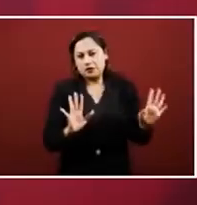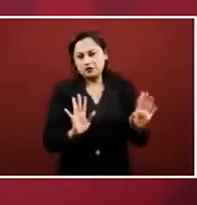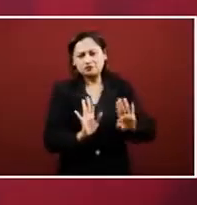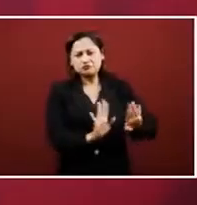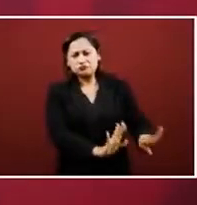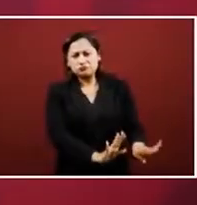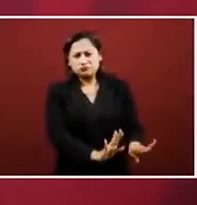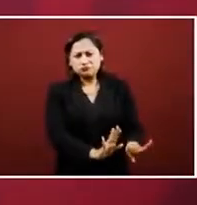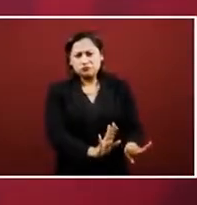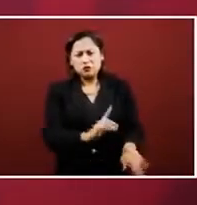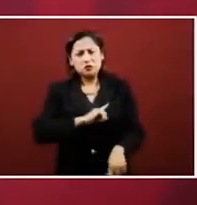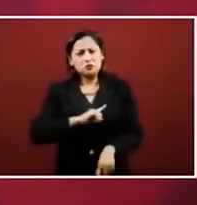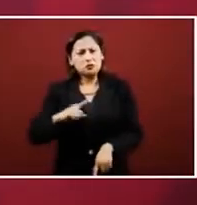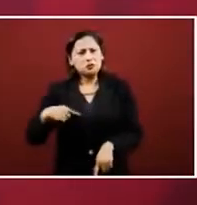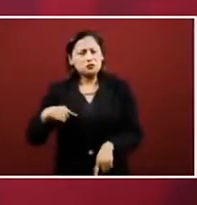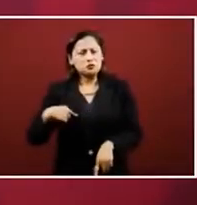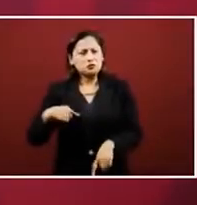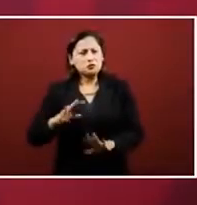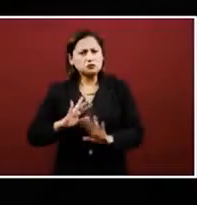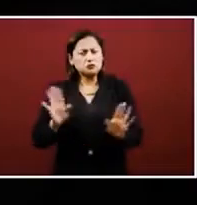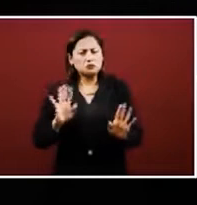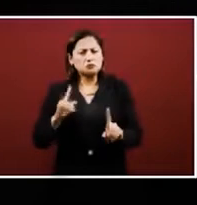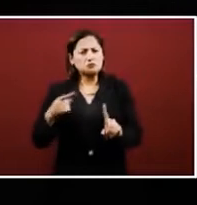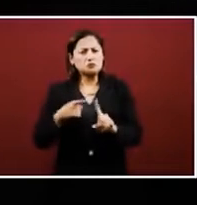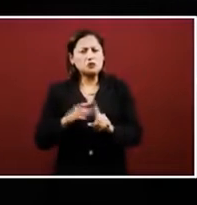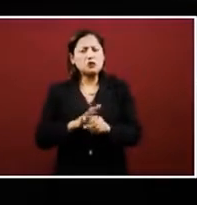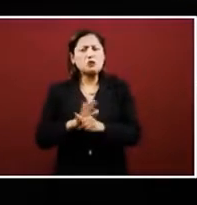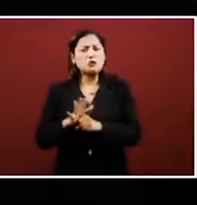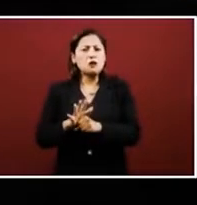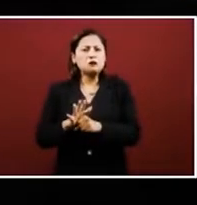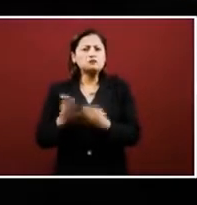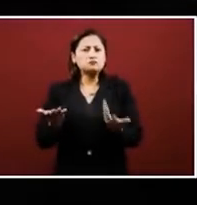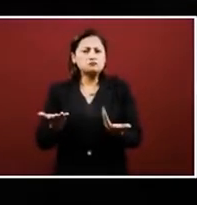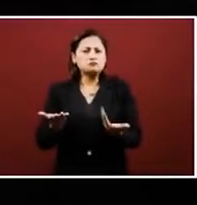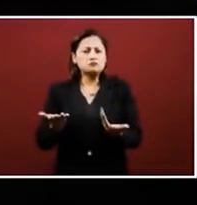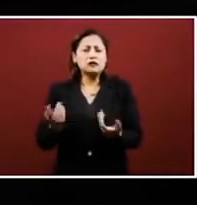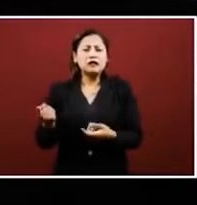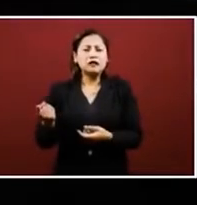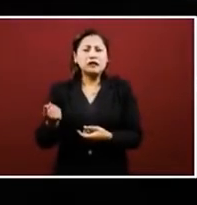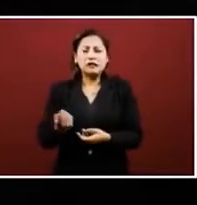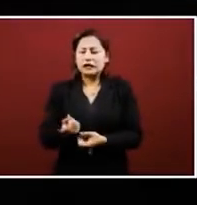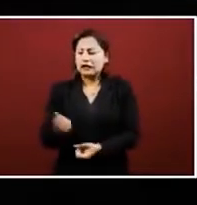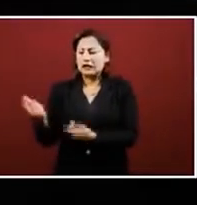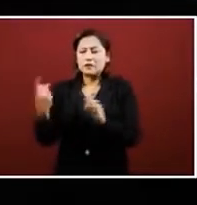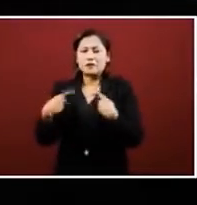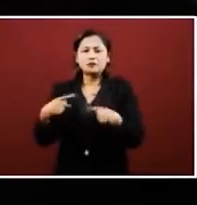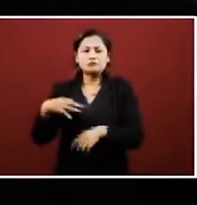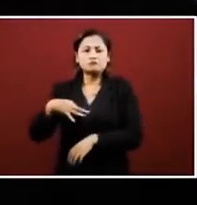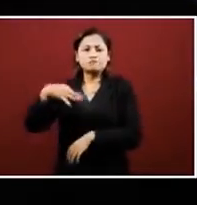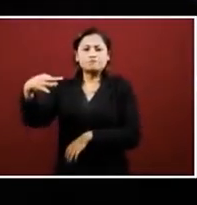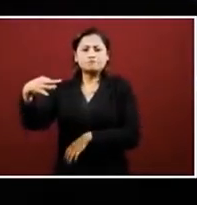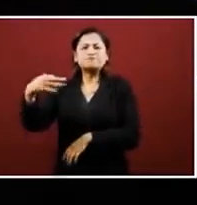tenemos un mandato popular y nos eligieron para acabar con la corrupción.